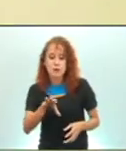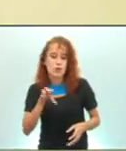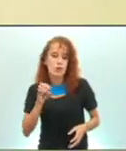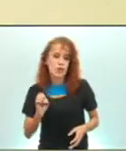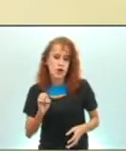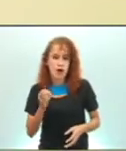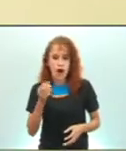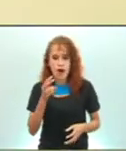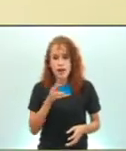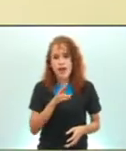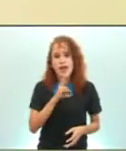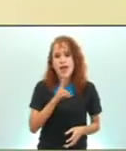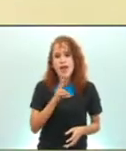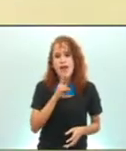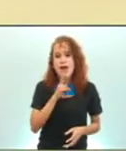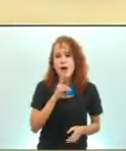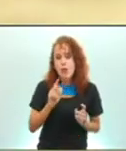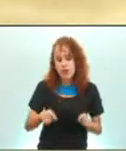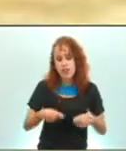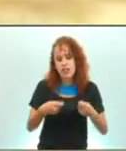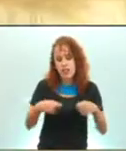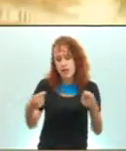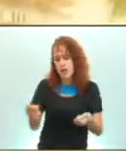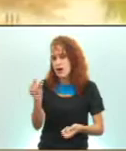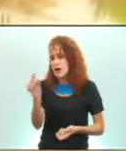a varias comunidades de la zona.